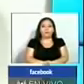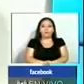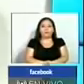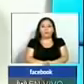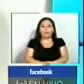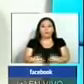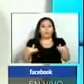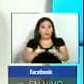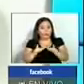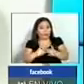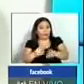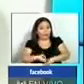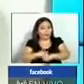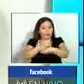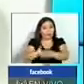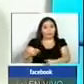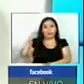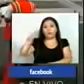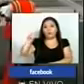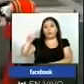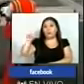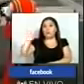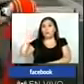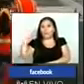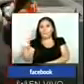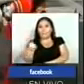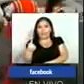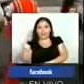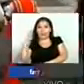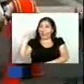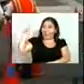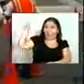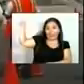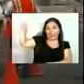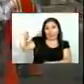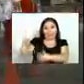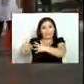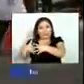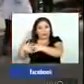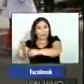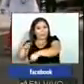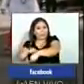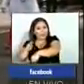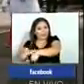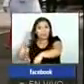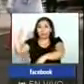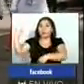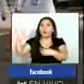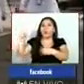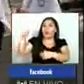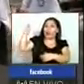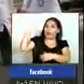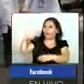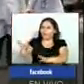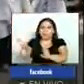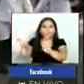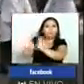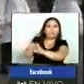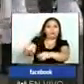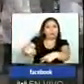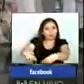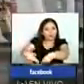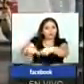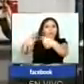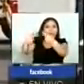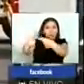También les comentamos que 215 salvadoreños que se encontraban en Miami, en Estados Unidos, cuando se decretó el cierre del Aeropuerto Internacional